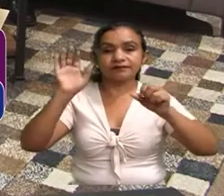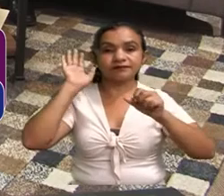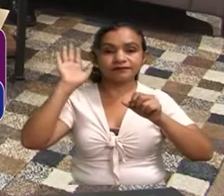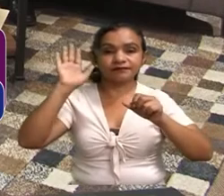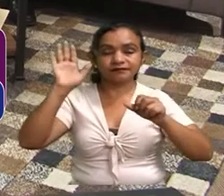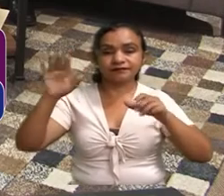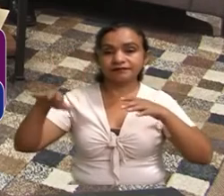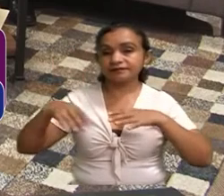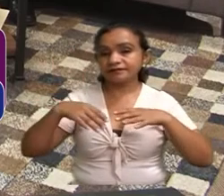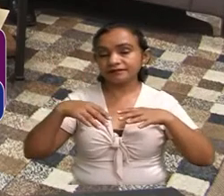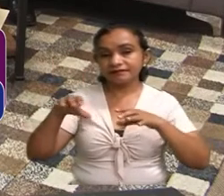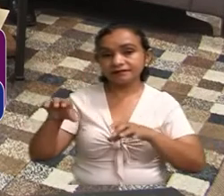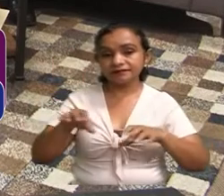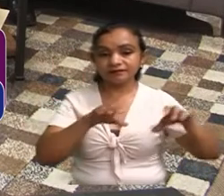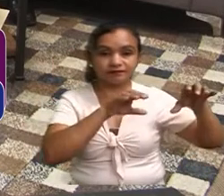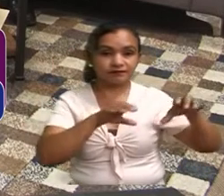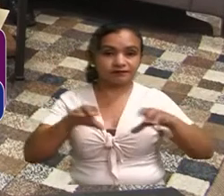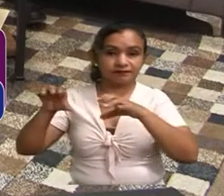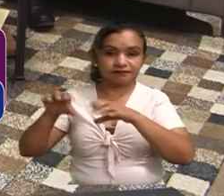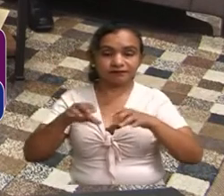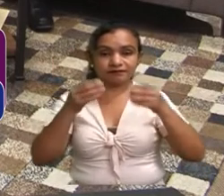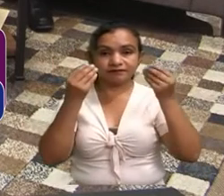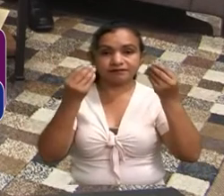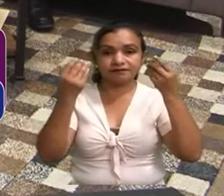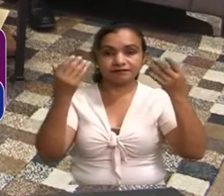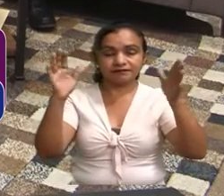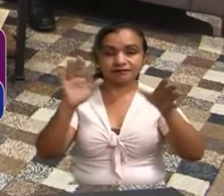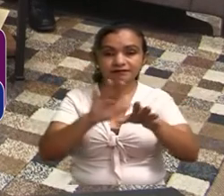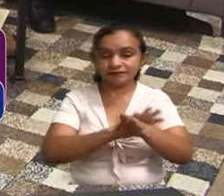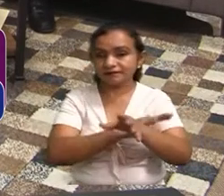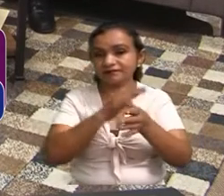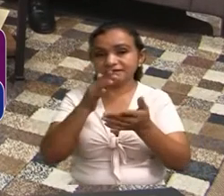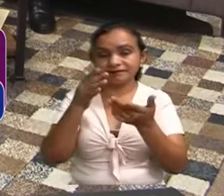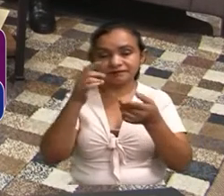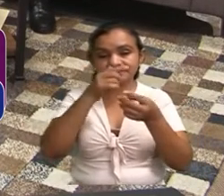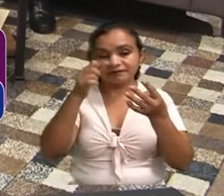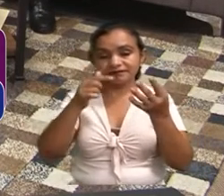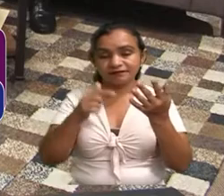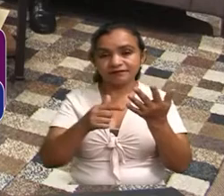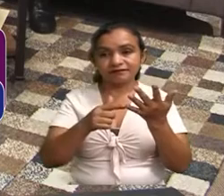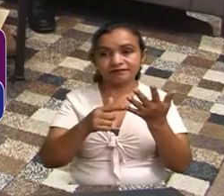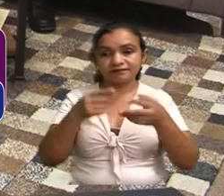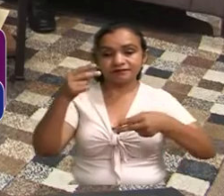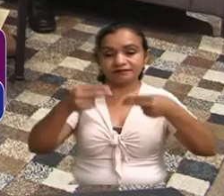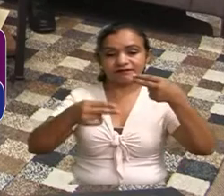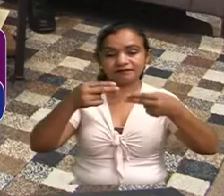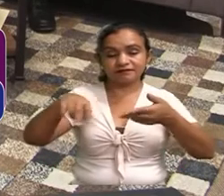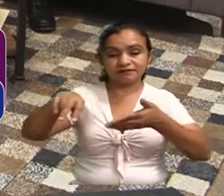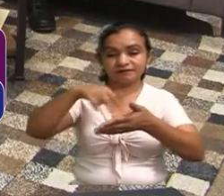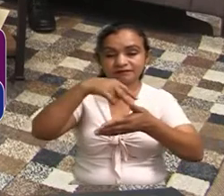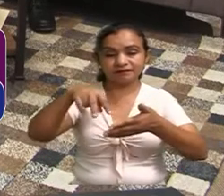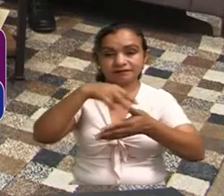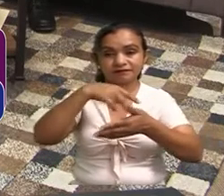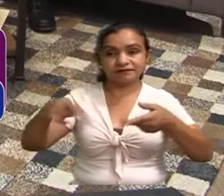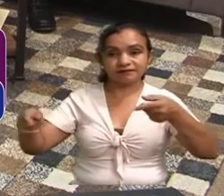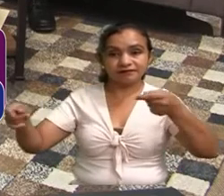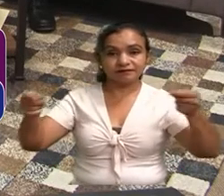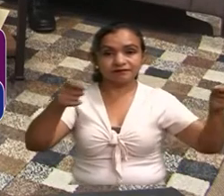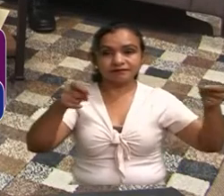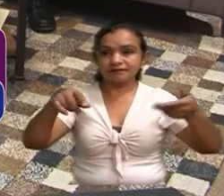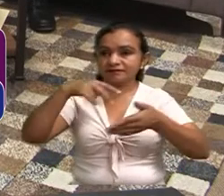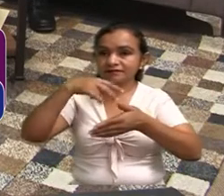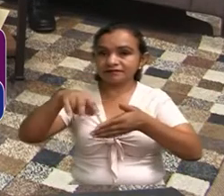compromiso, una mezcla de muchas cosas. Por ejemplo, mirábamos, se prepararon unos números culturales que eran